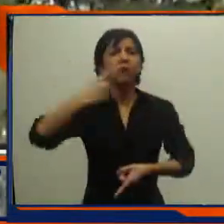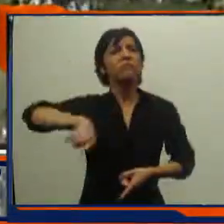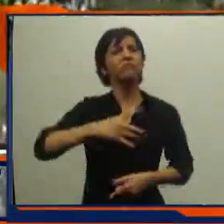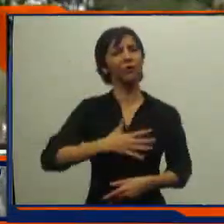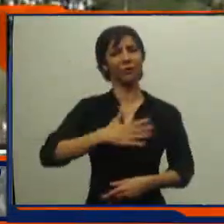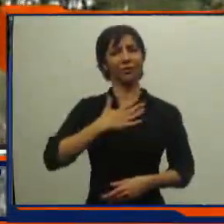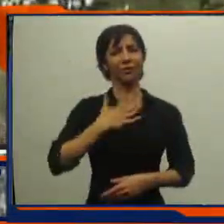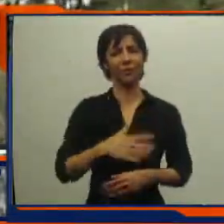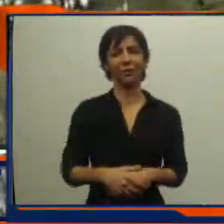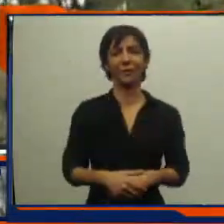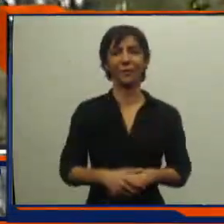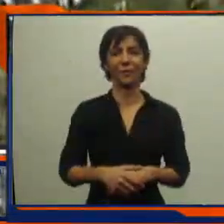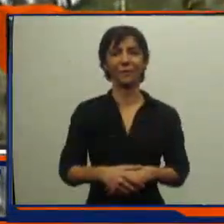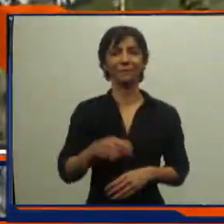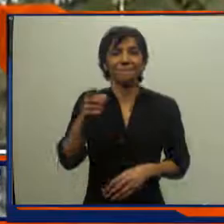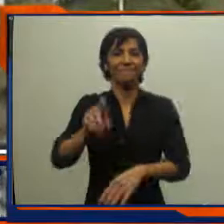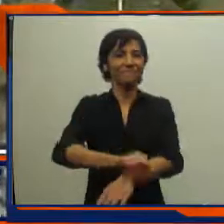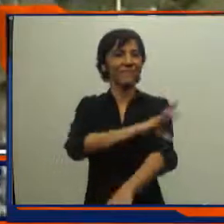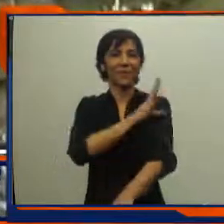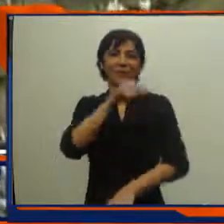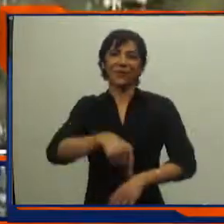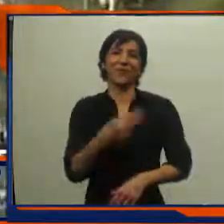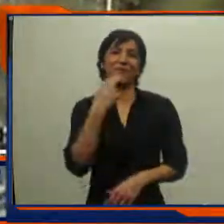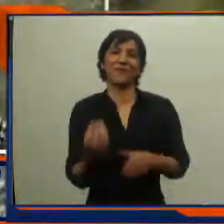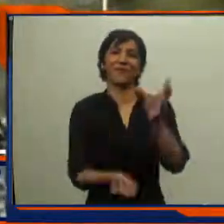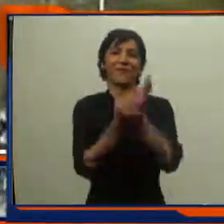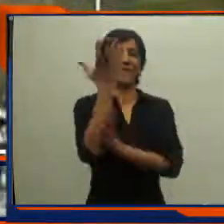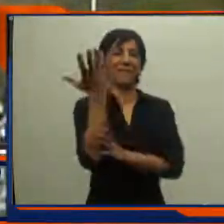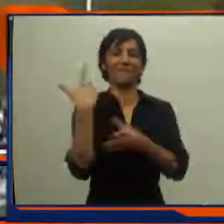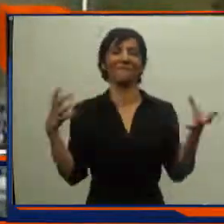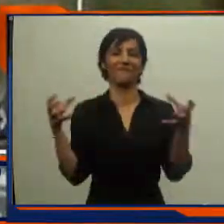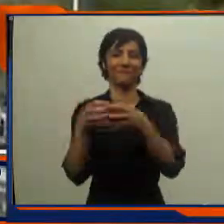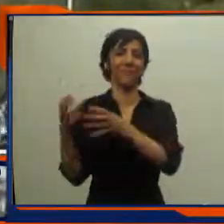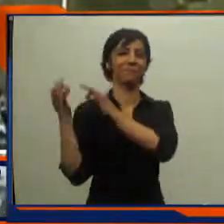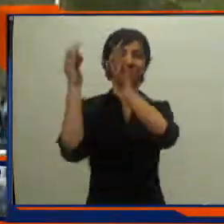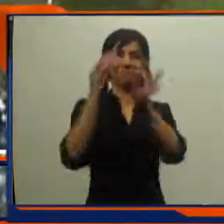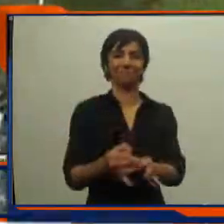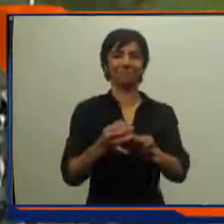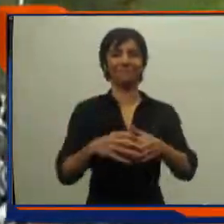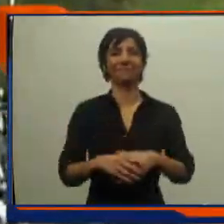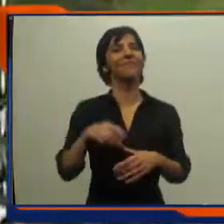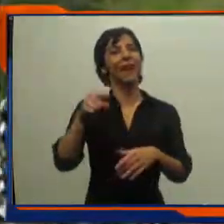La emoción, la llegada hoy a las 11 de la mañana y el camino lento hacia el